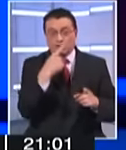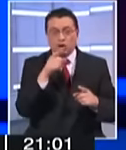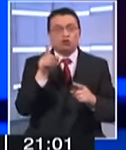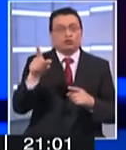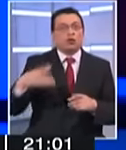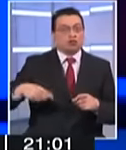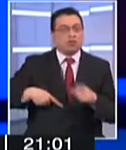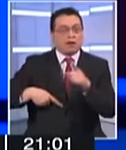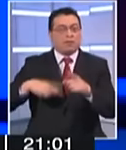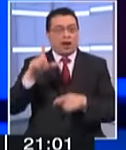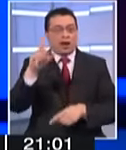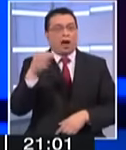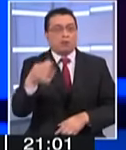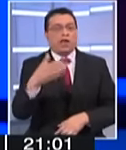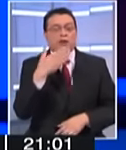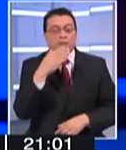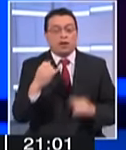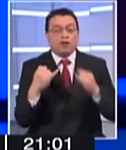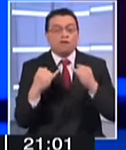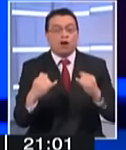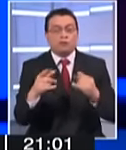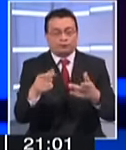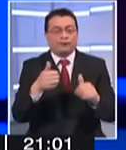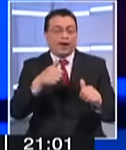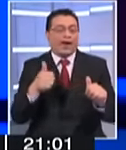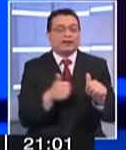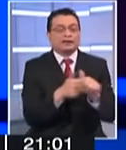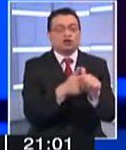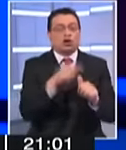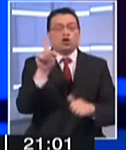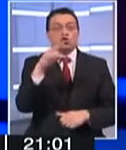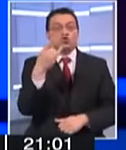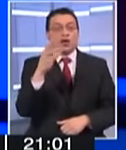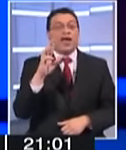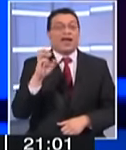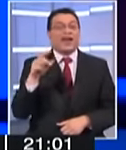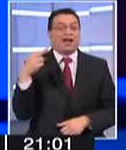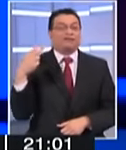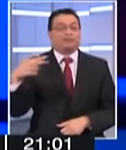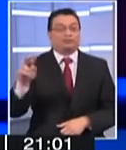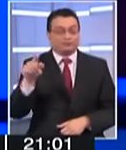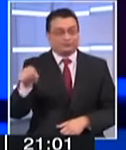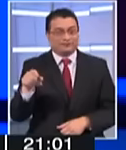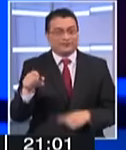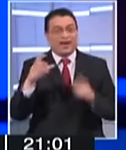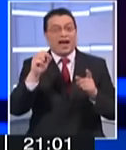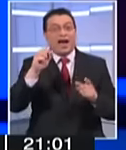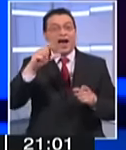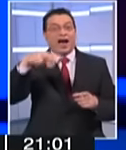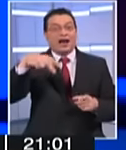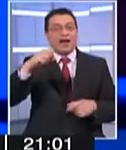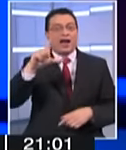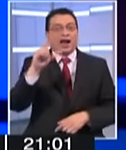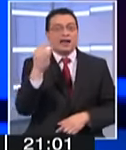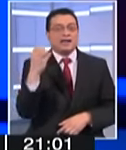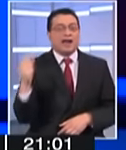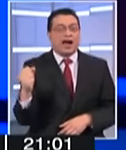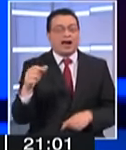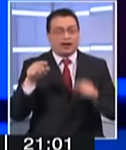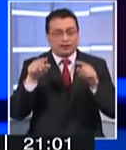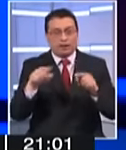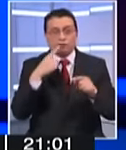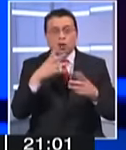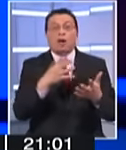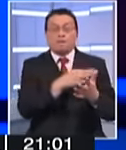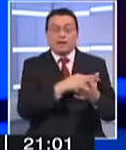Moneda al mencionar los informes de la influyente asesora de su suegra, Analía Uriarte Acabal, y quejarse de la falta de protección para ella